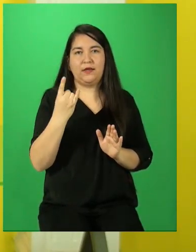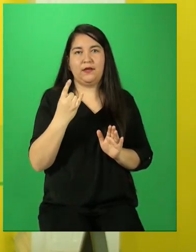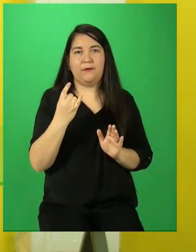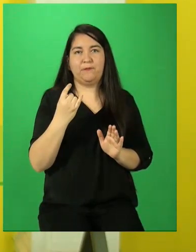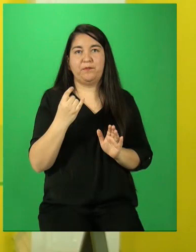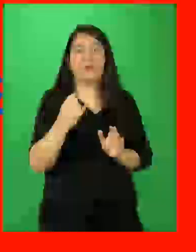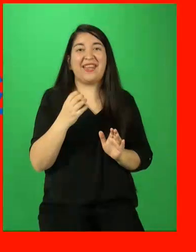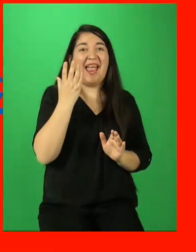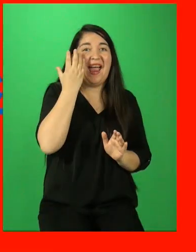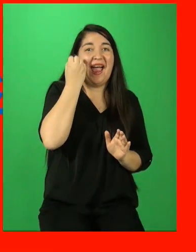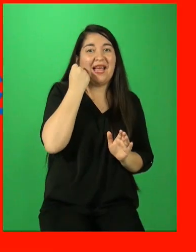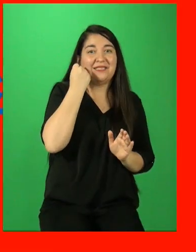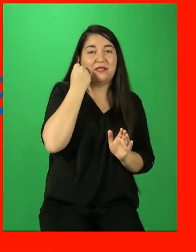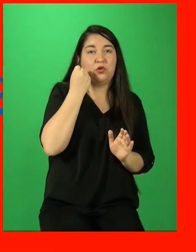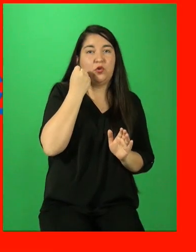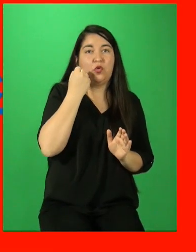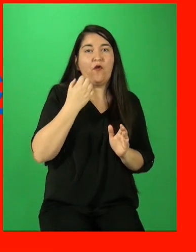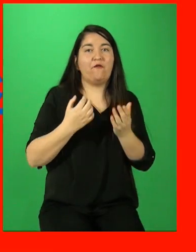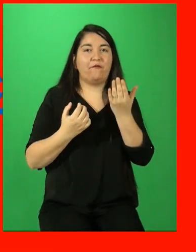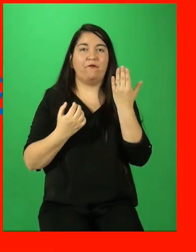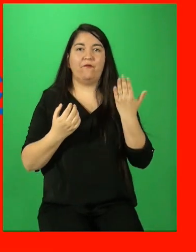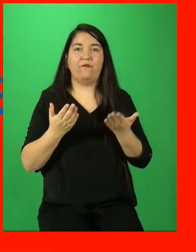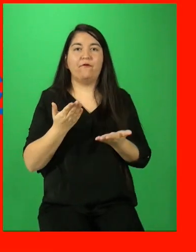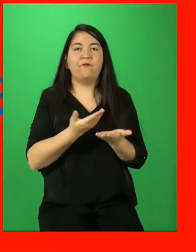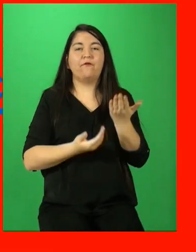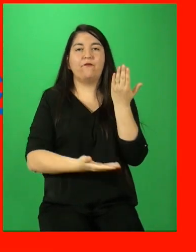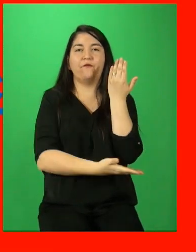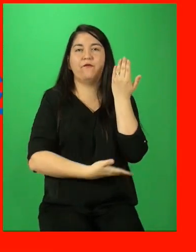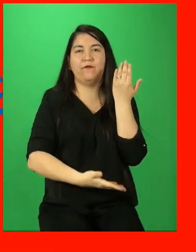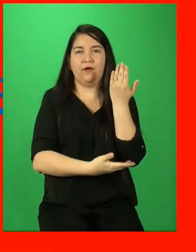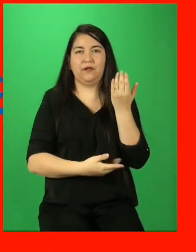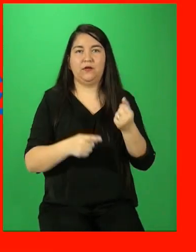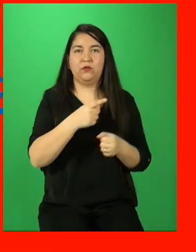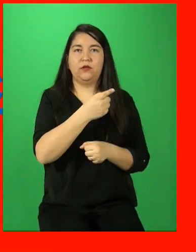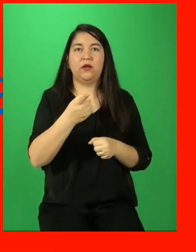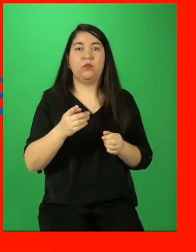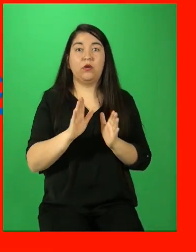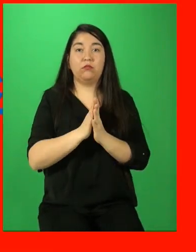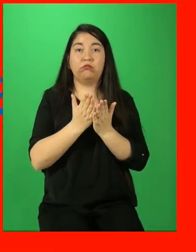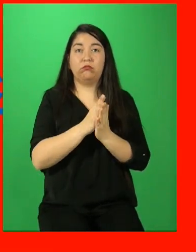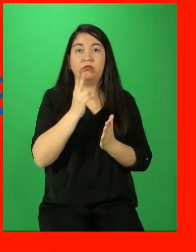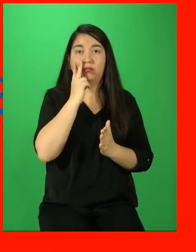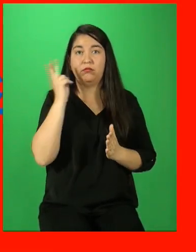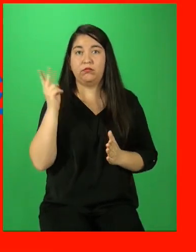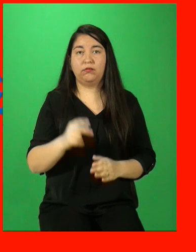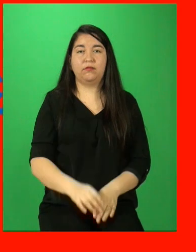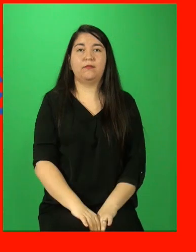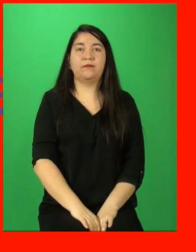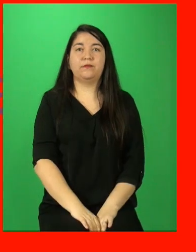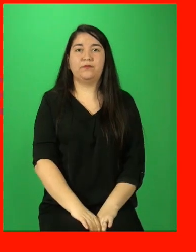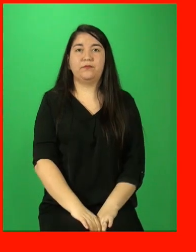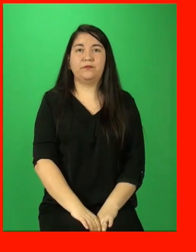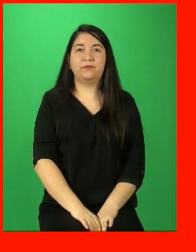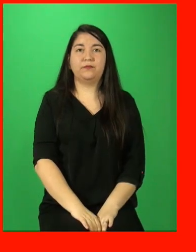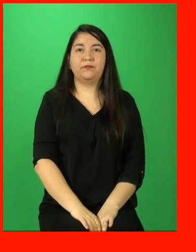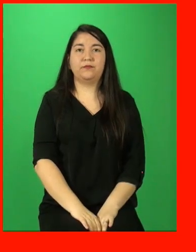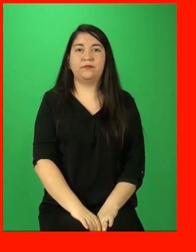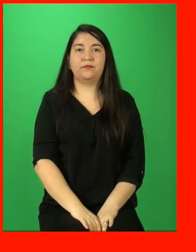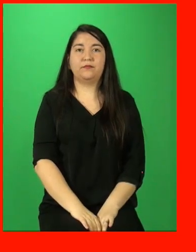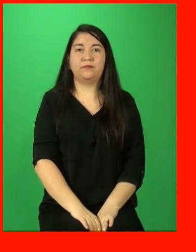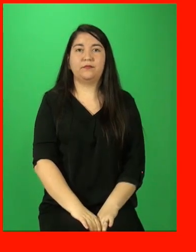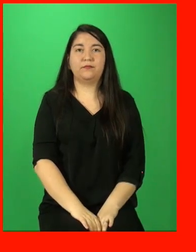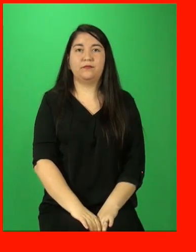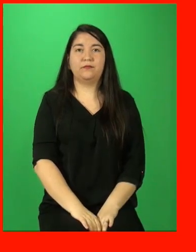ácido base. Los textos que pueden descargar y les pueden servir están en curriculumnacional.cl y el mail